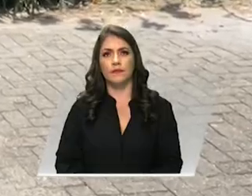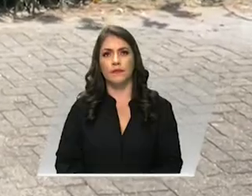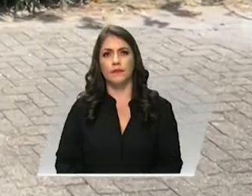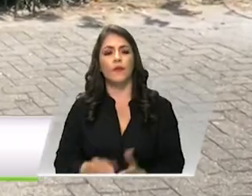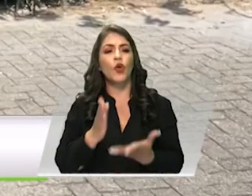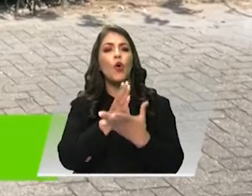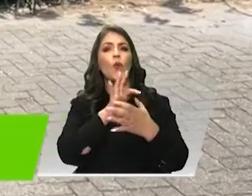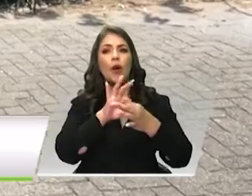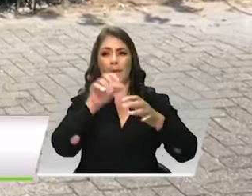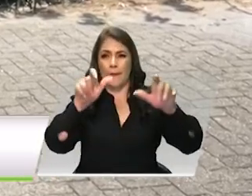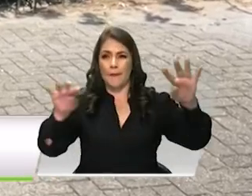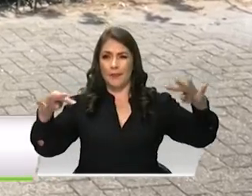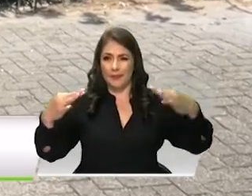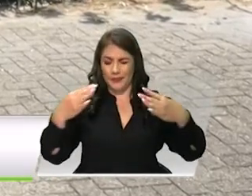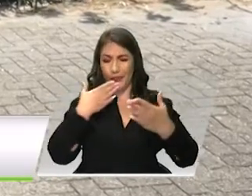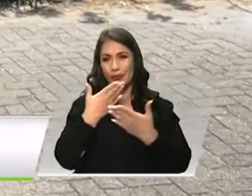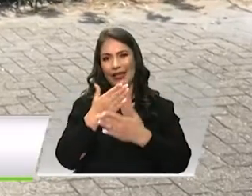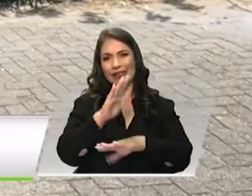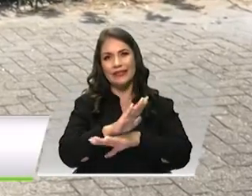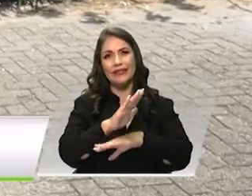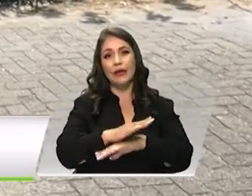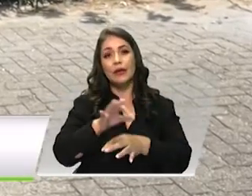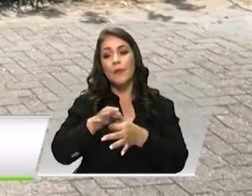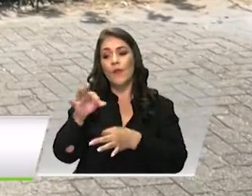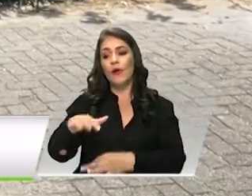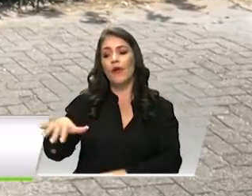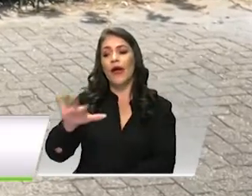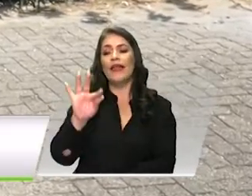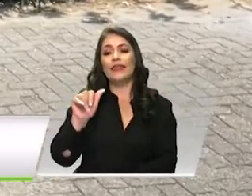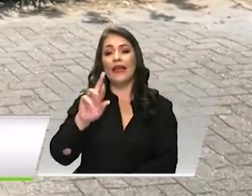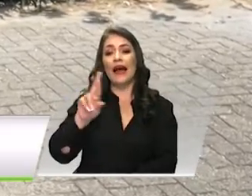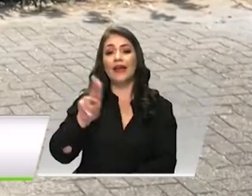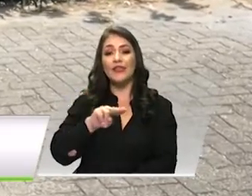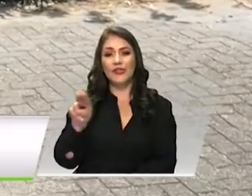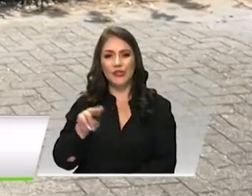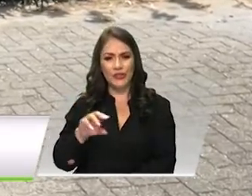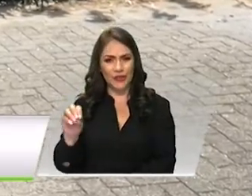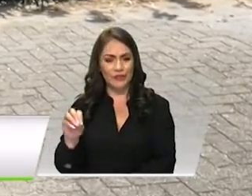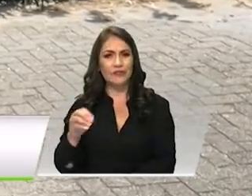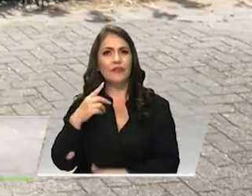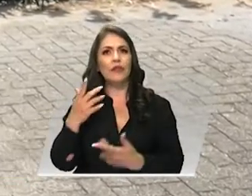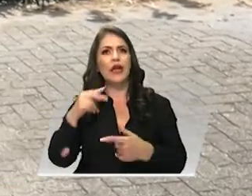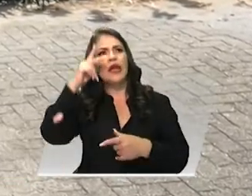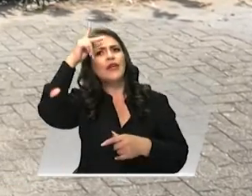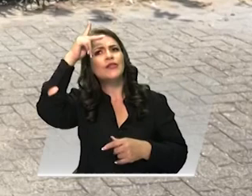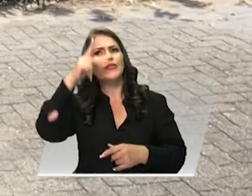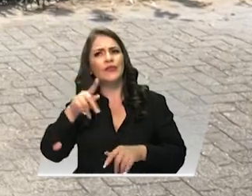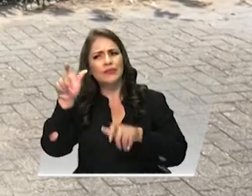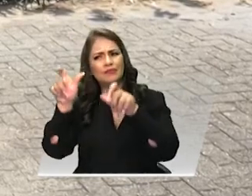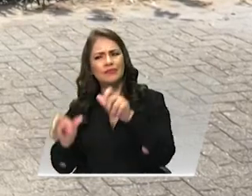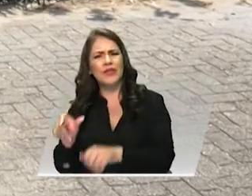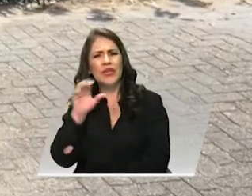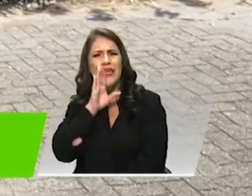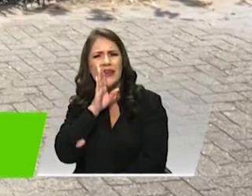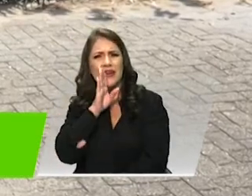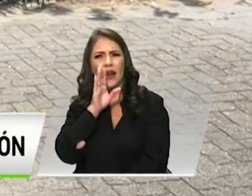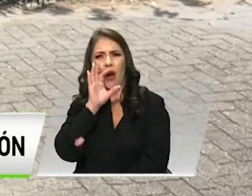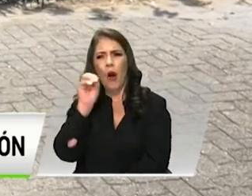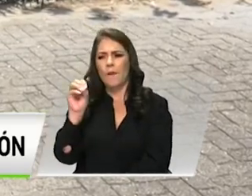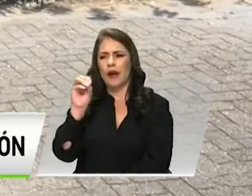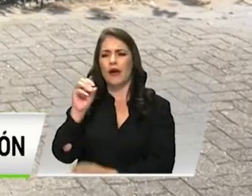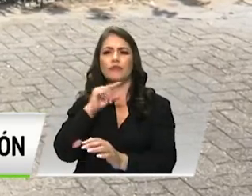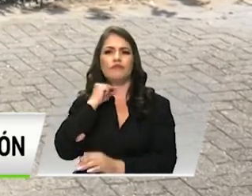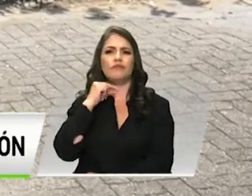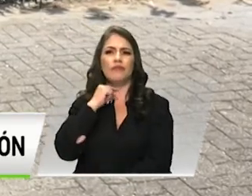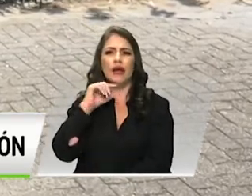Compañeros televidentes, buenas tardes. Desde el municipio de Tarso, Antioquia, conoceremos un poco más de la historia del beato Jesús Aníbal Gómez, quien es parte de